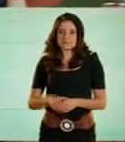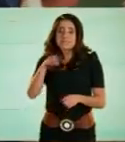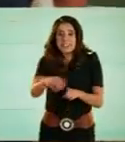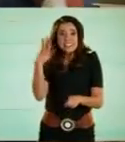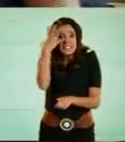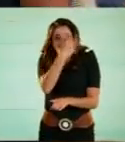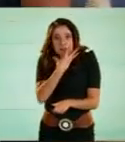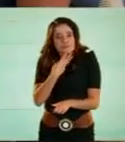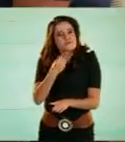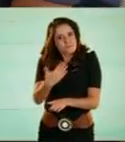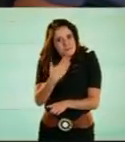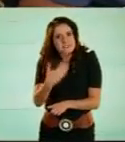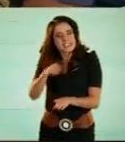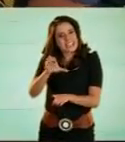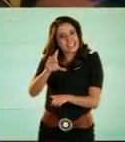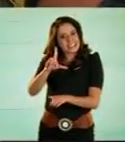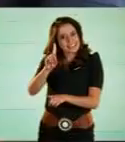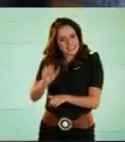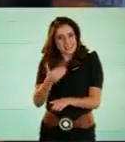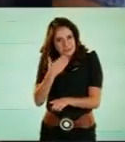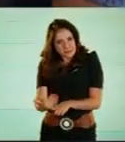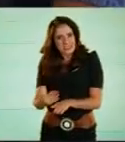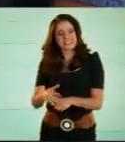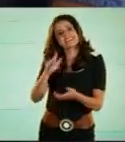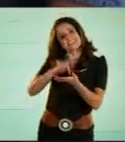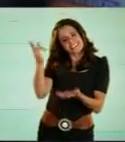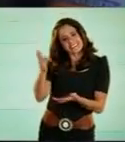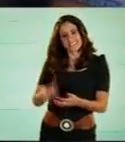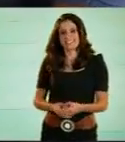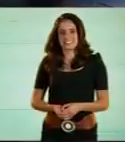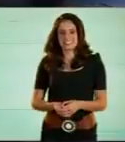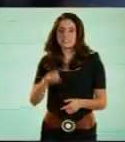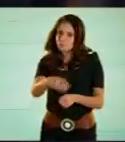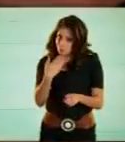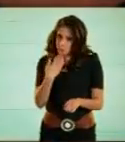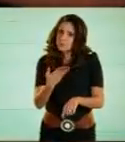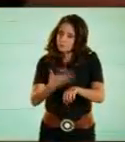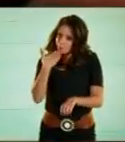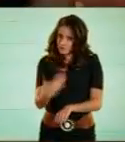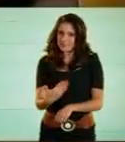Qué bonito te está quedando, Elda. A ver. Gracias. Muy bien.